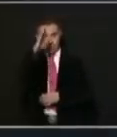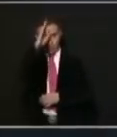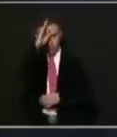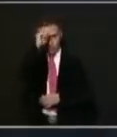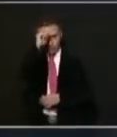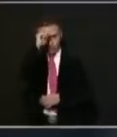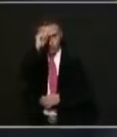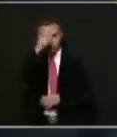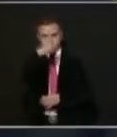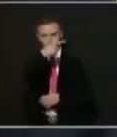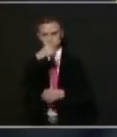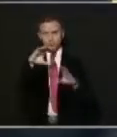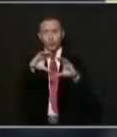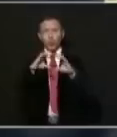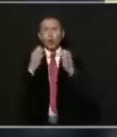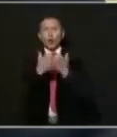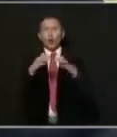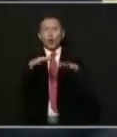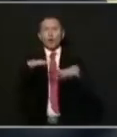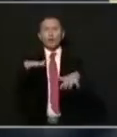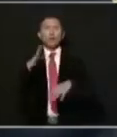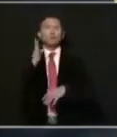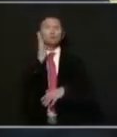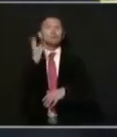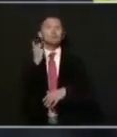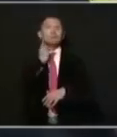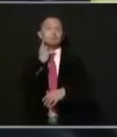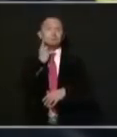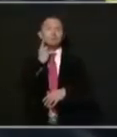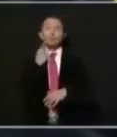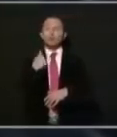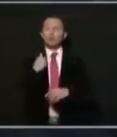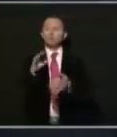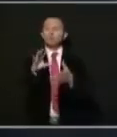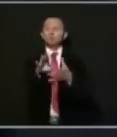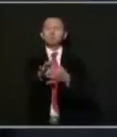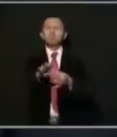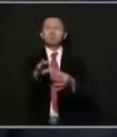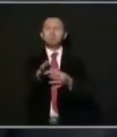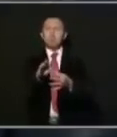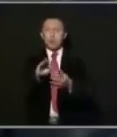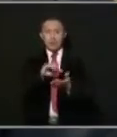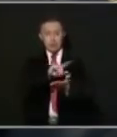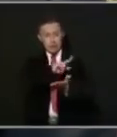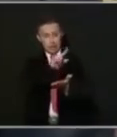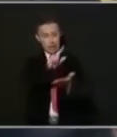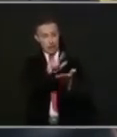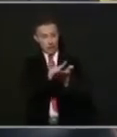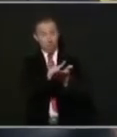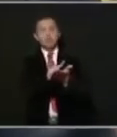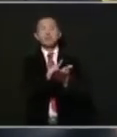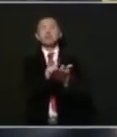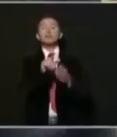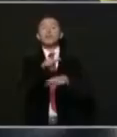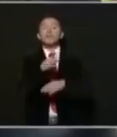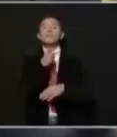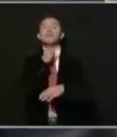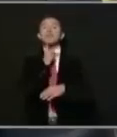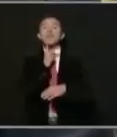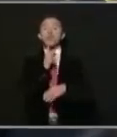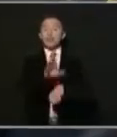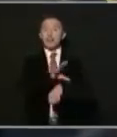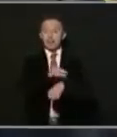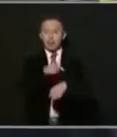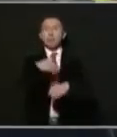cuando decían que con la reforma energética iba a venir la inversión extranjera